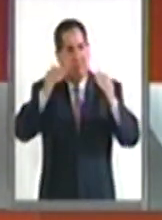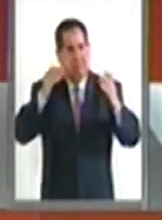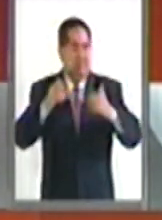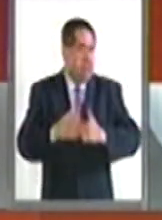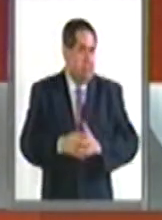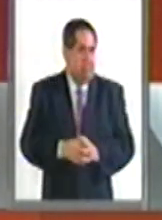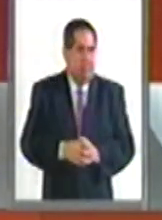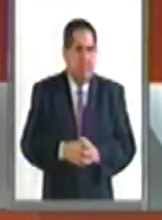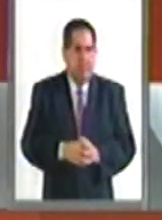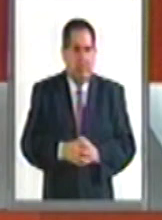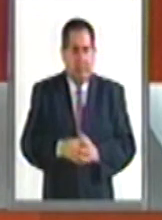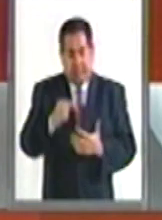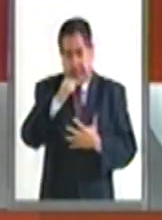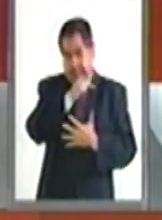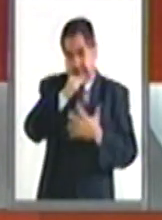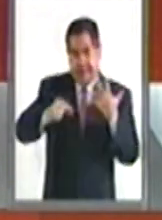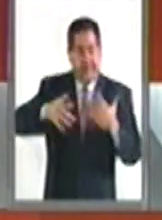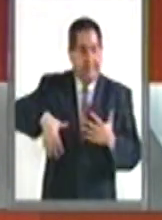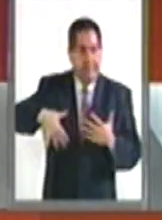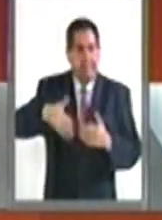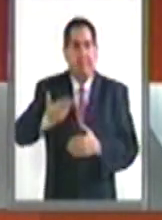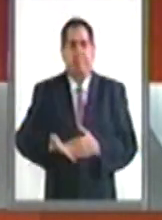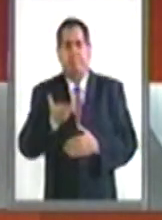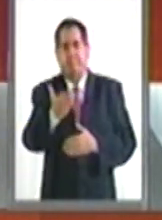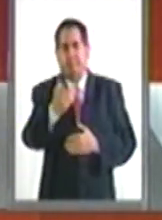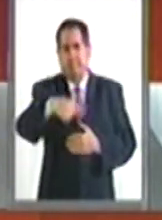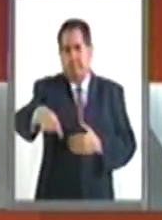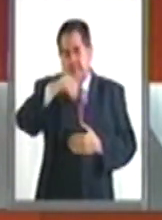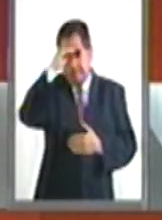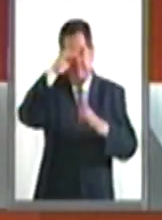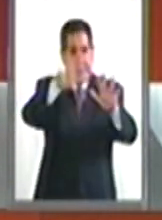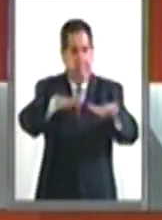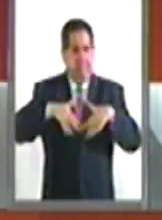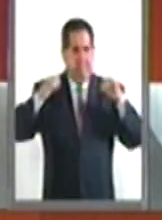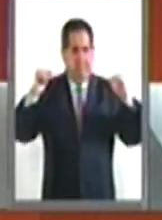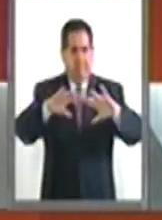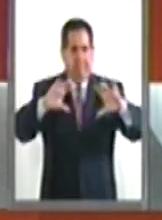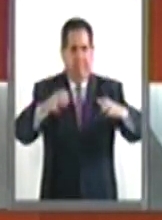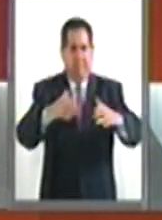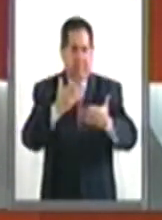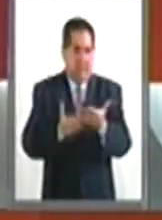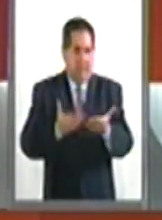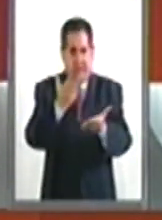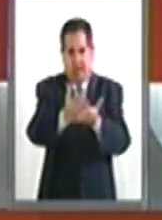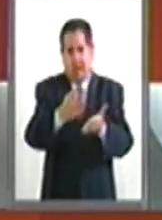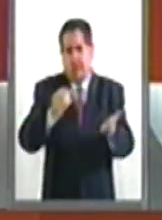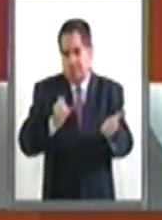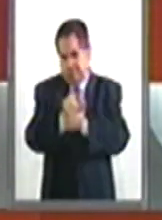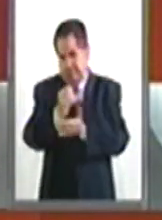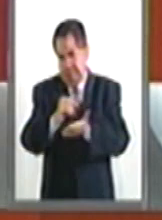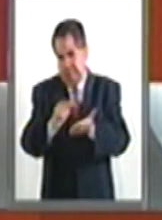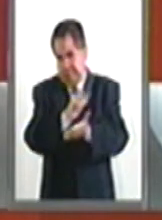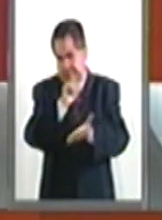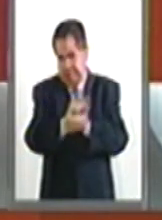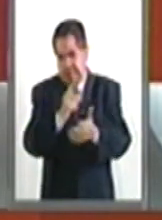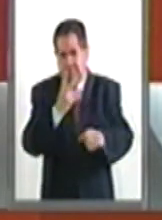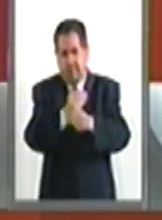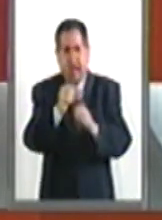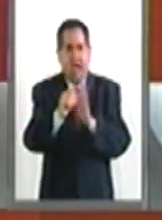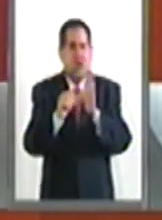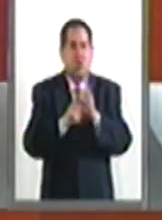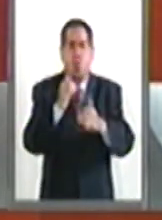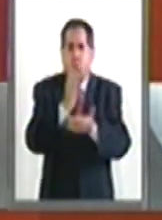pregunta. Por todo lo anterior expuesto, someto a consideración de esa soberanía el siguiente proyecto de decreto.